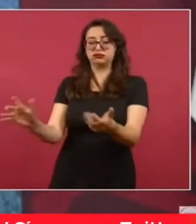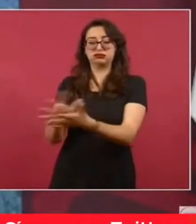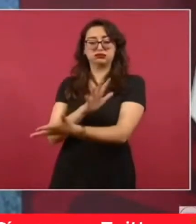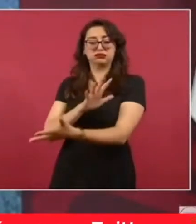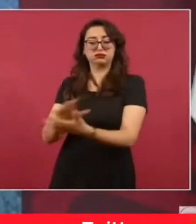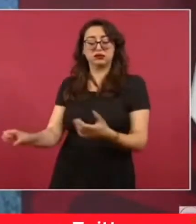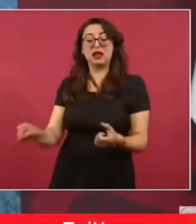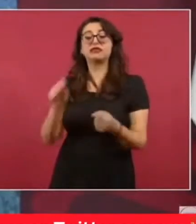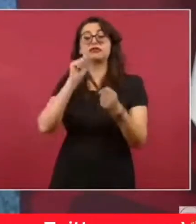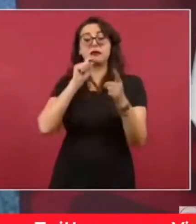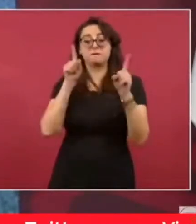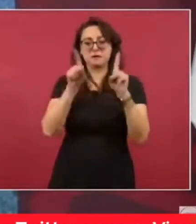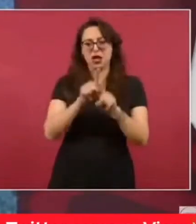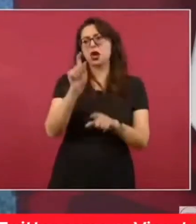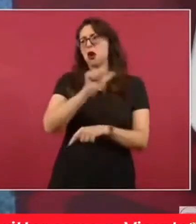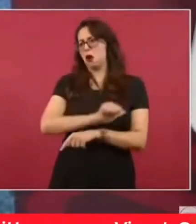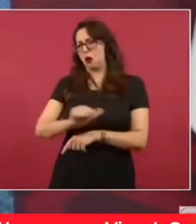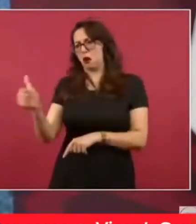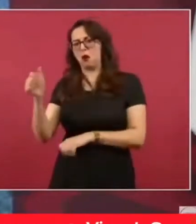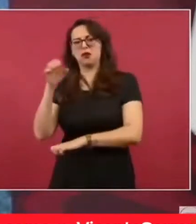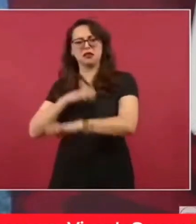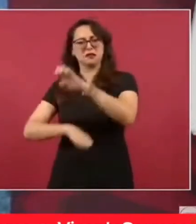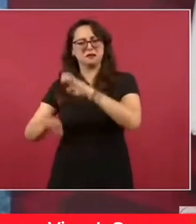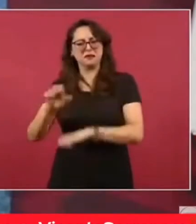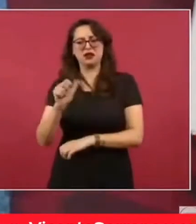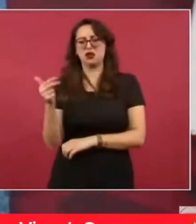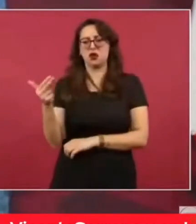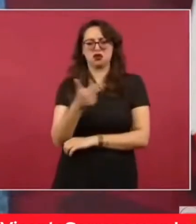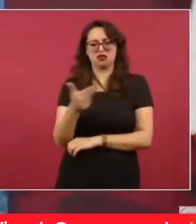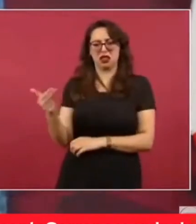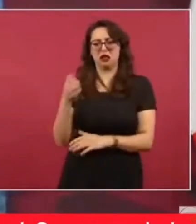hoteleros estos de Xcaret